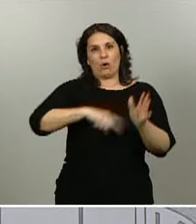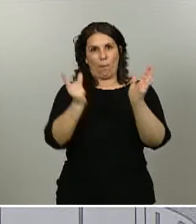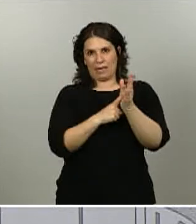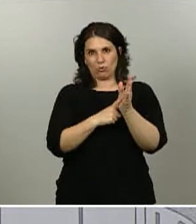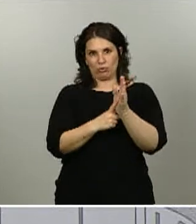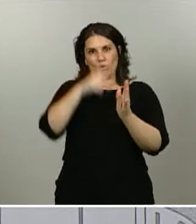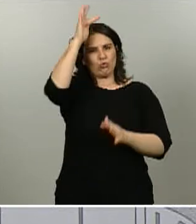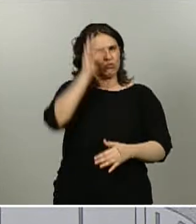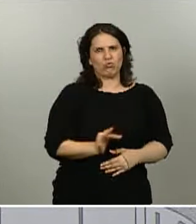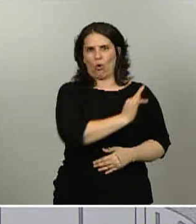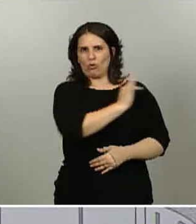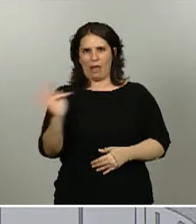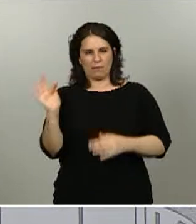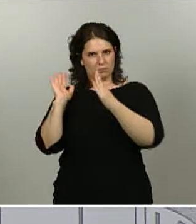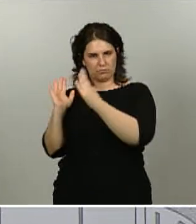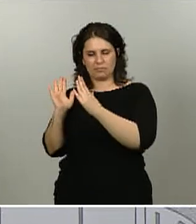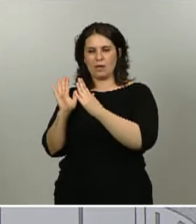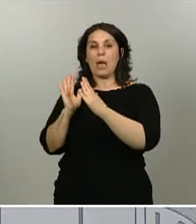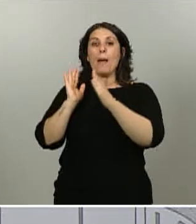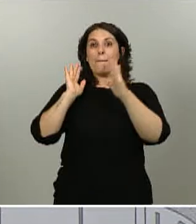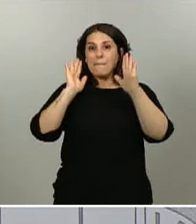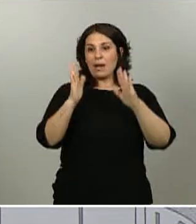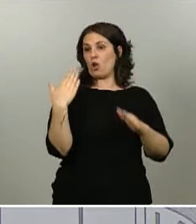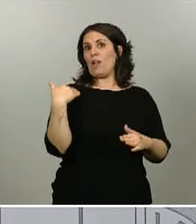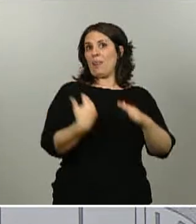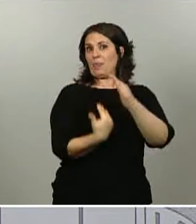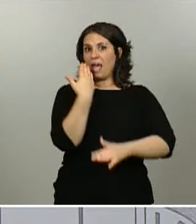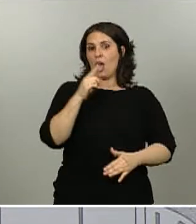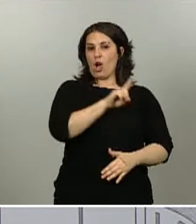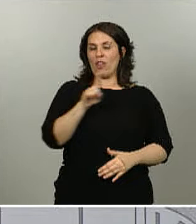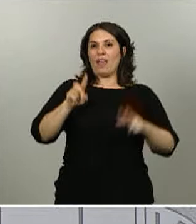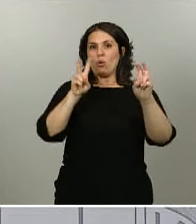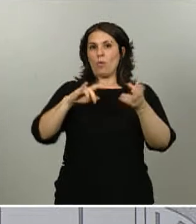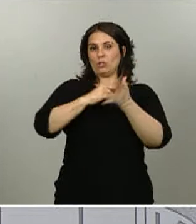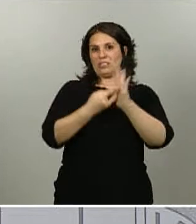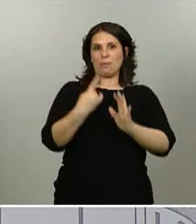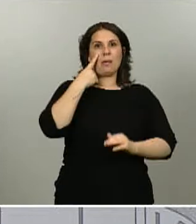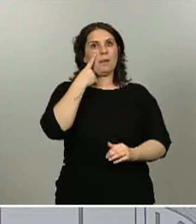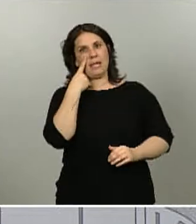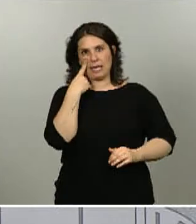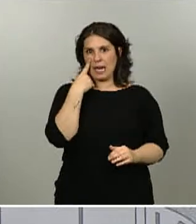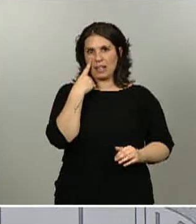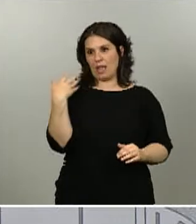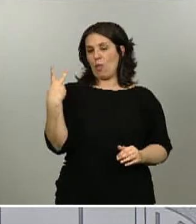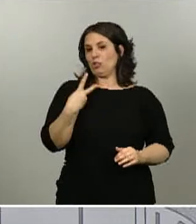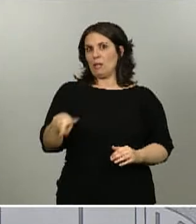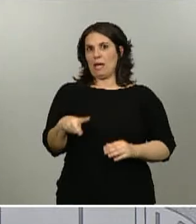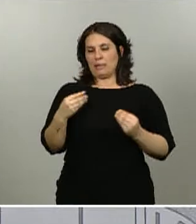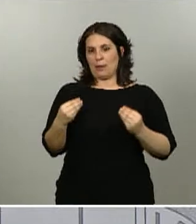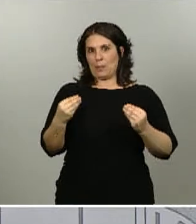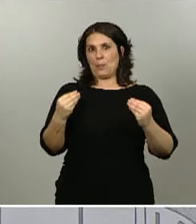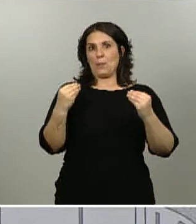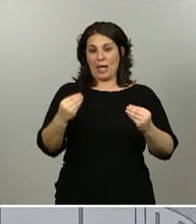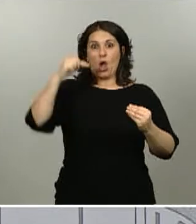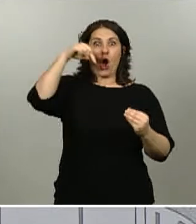de vigilancia que fue implementado a partir del día 11 y se ha terminado de consolidar en estas 2 semanas anteriores, podemos dar además